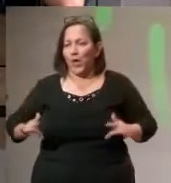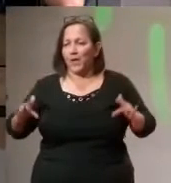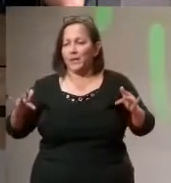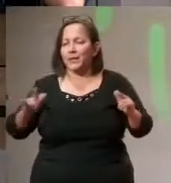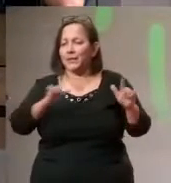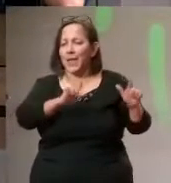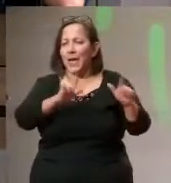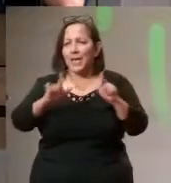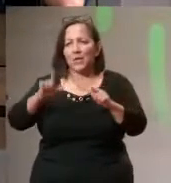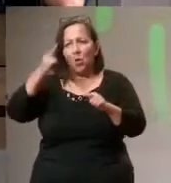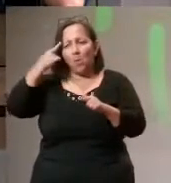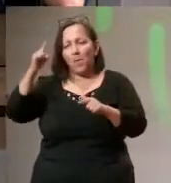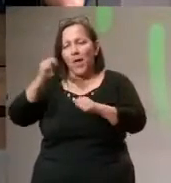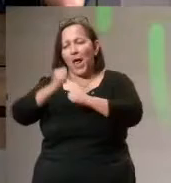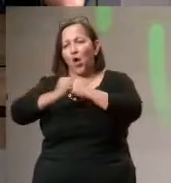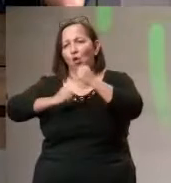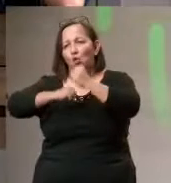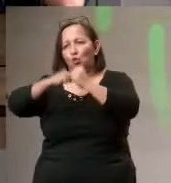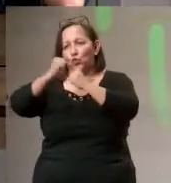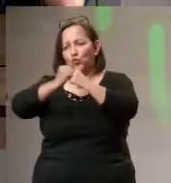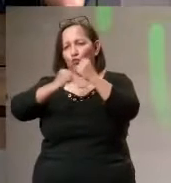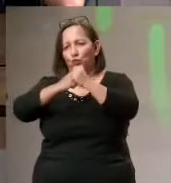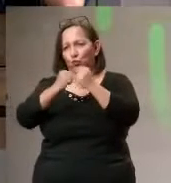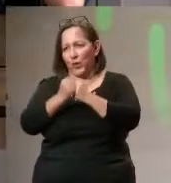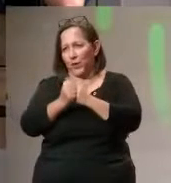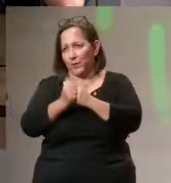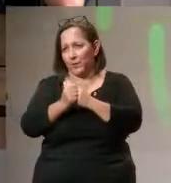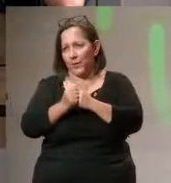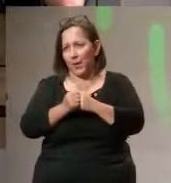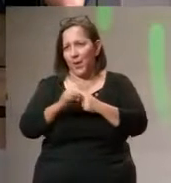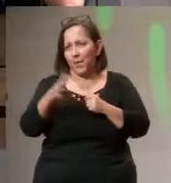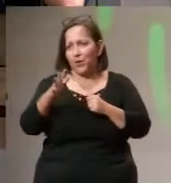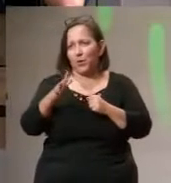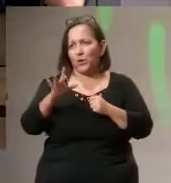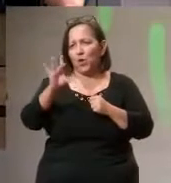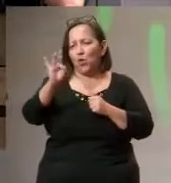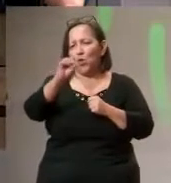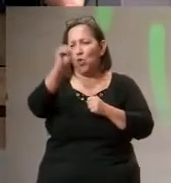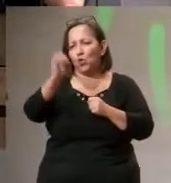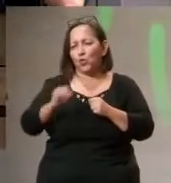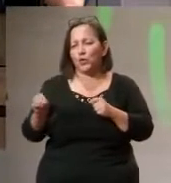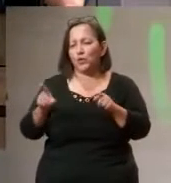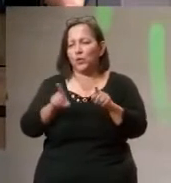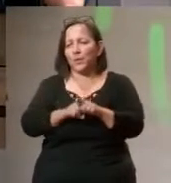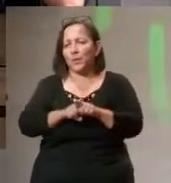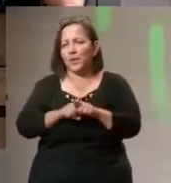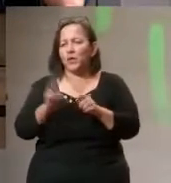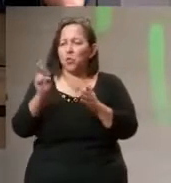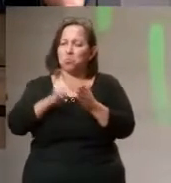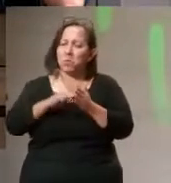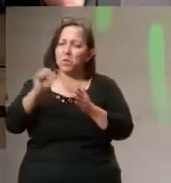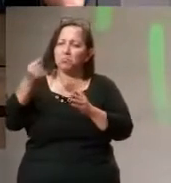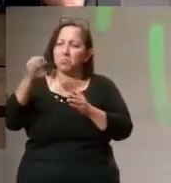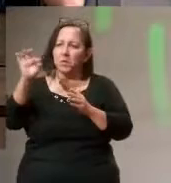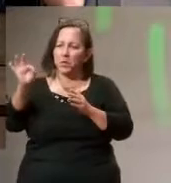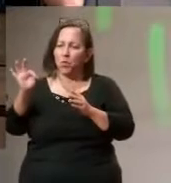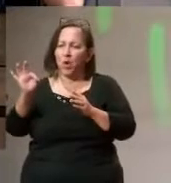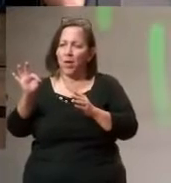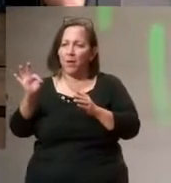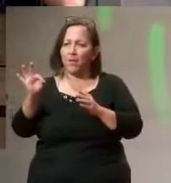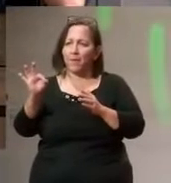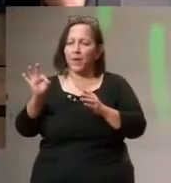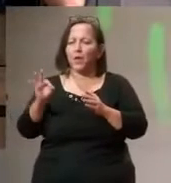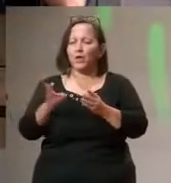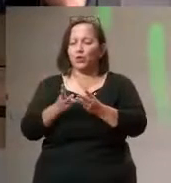para construir. En la cuenca ya hay como un 8% de ese último uso del suelo que vimos del 2019, que era